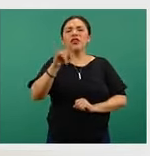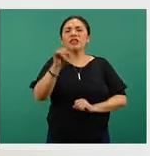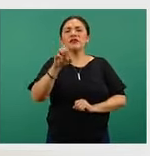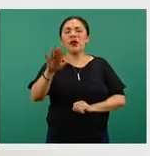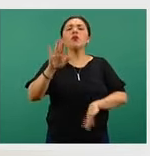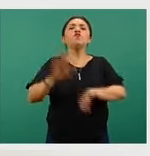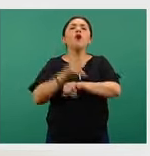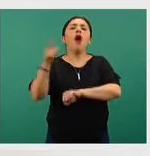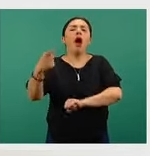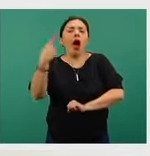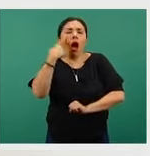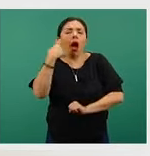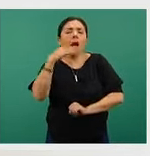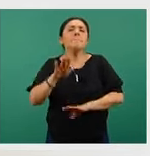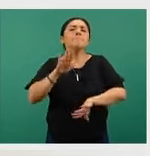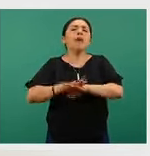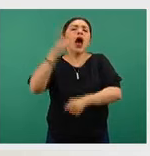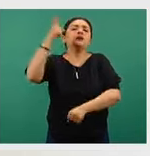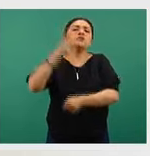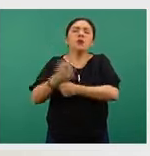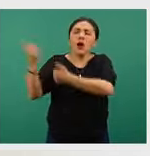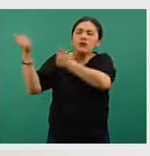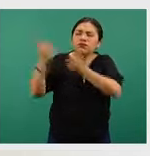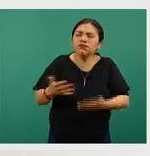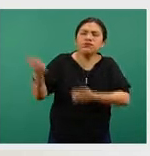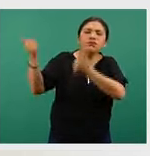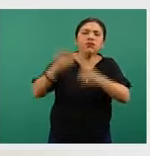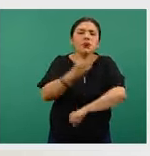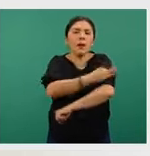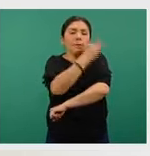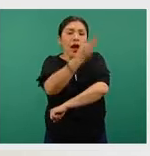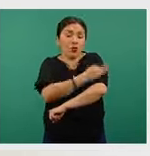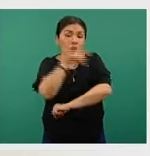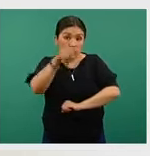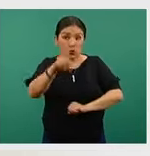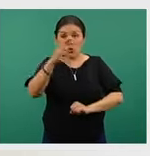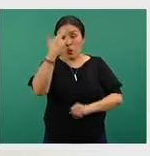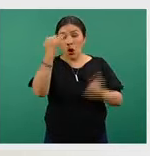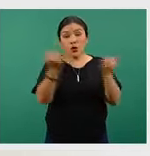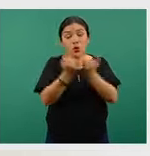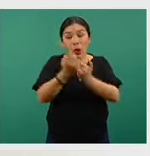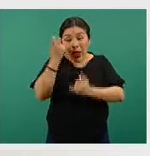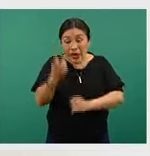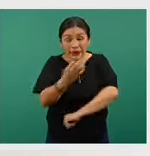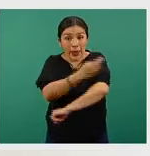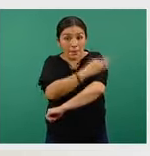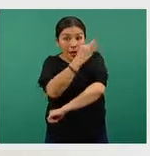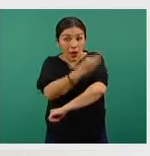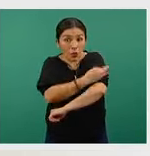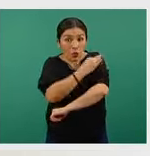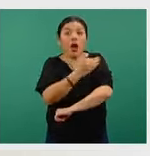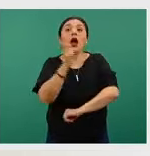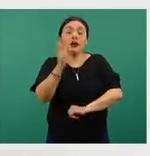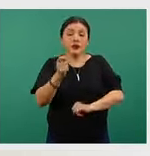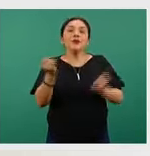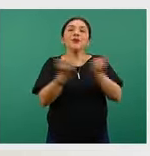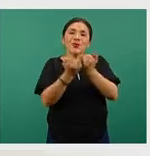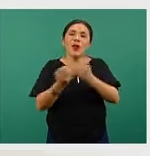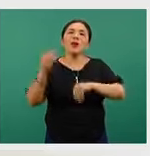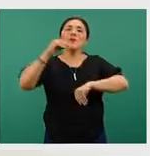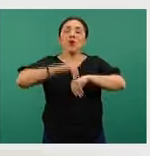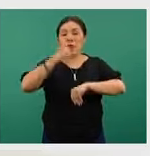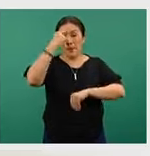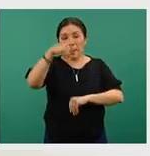es la vacuna que principalmente se ha venido aplicando y recordemos también que es la vacuna que en su momento también se le aplicó